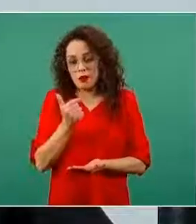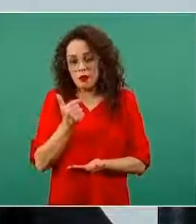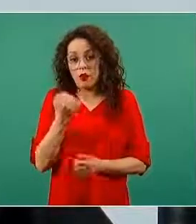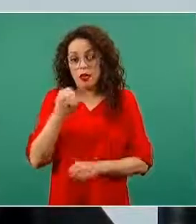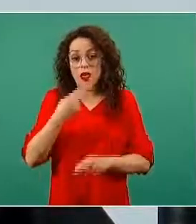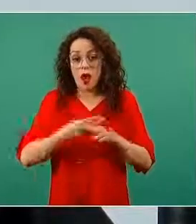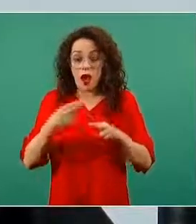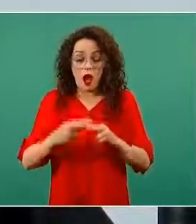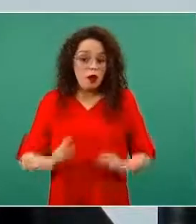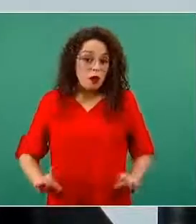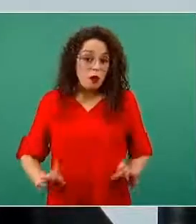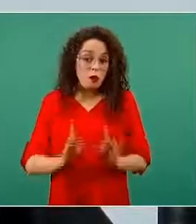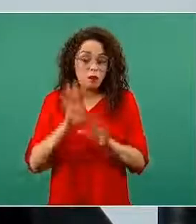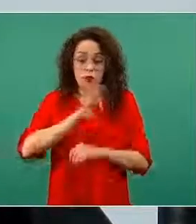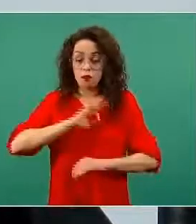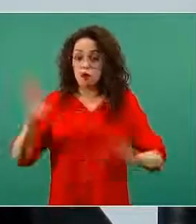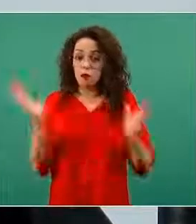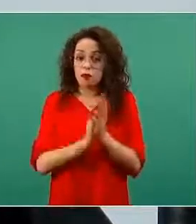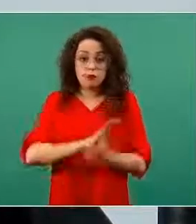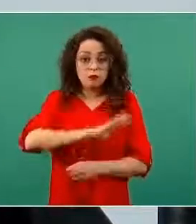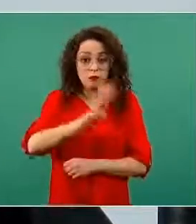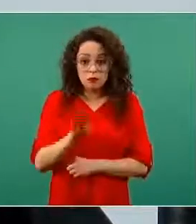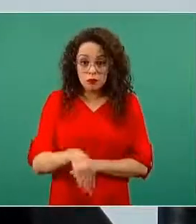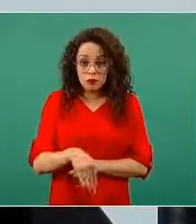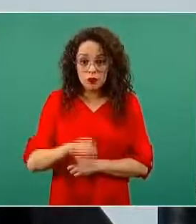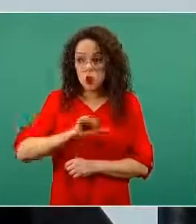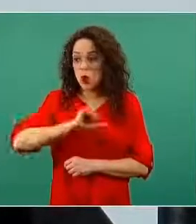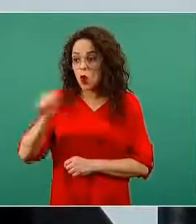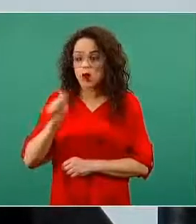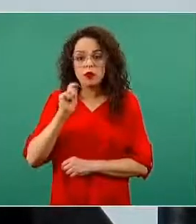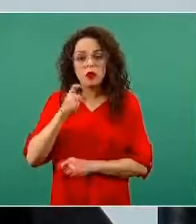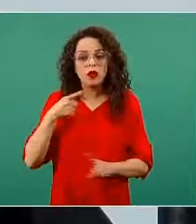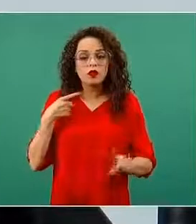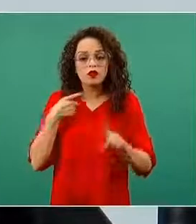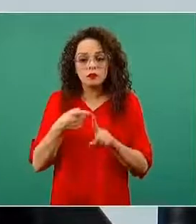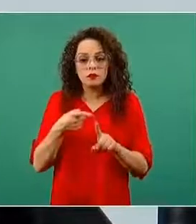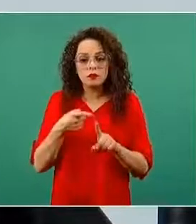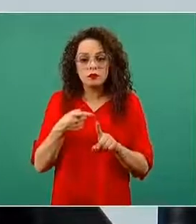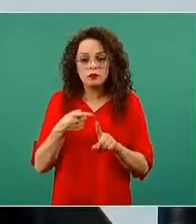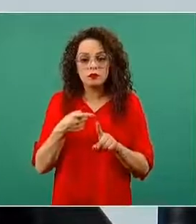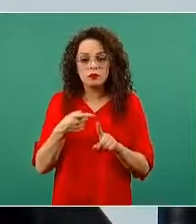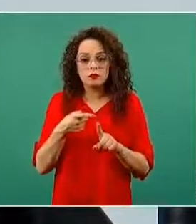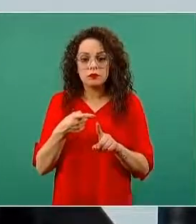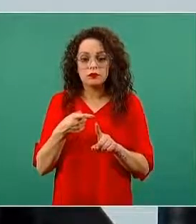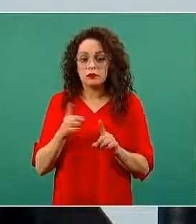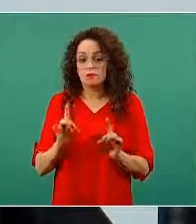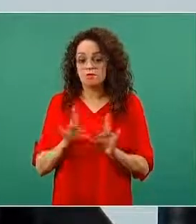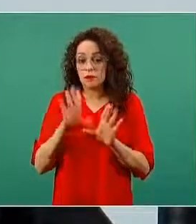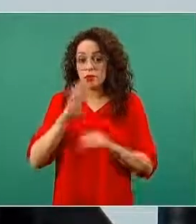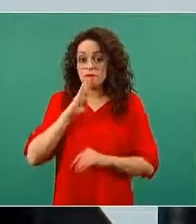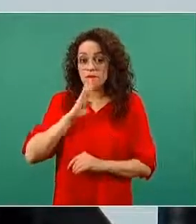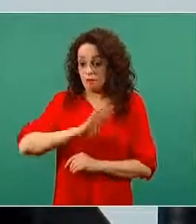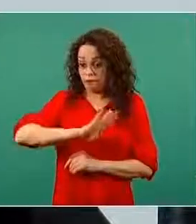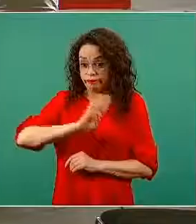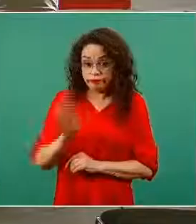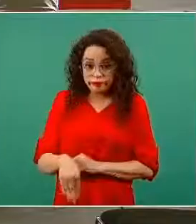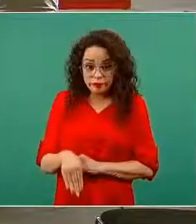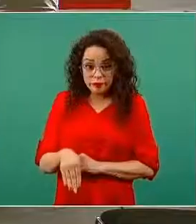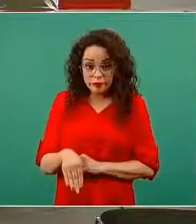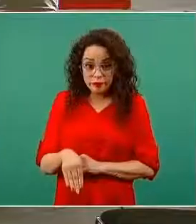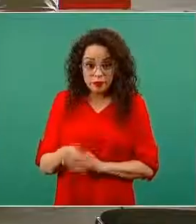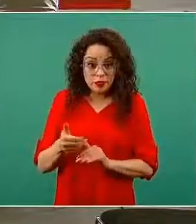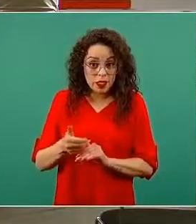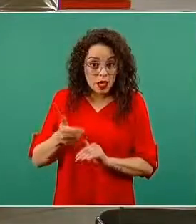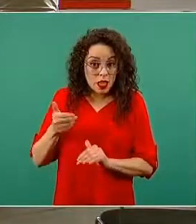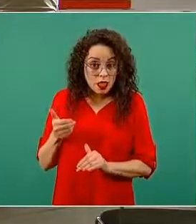muerte. La otra consideración es la consideración ética y del impacto que tiene una muerte materna, no solo para la